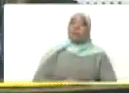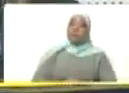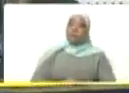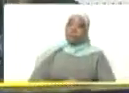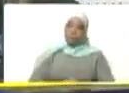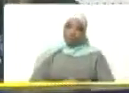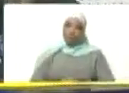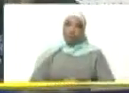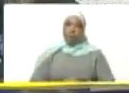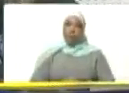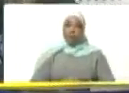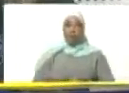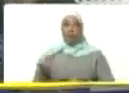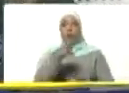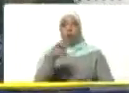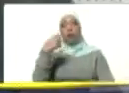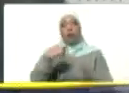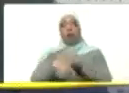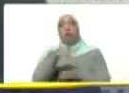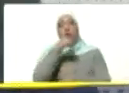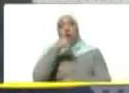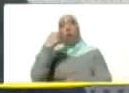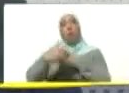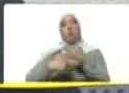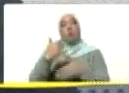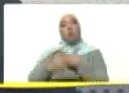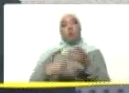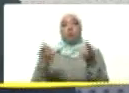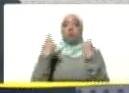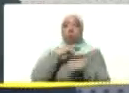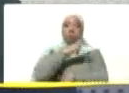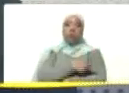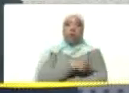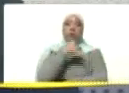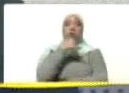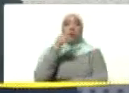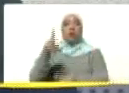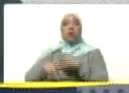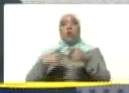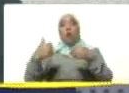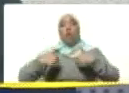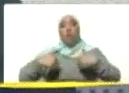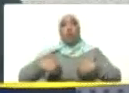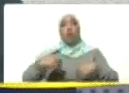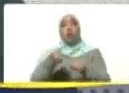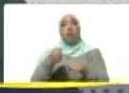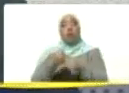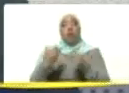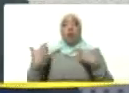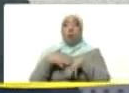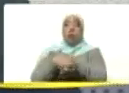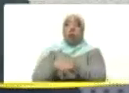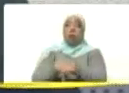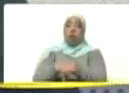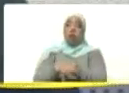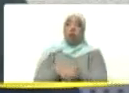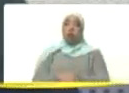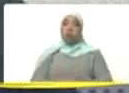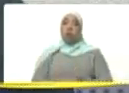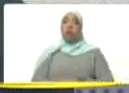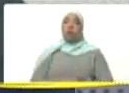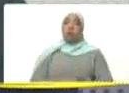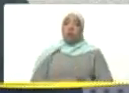It bolsters the other regional integration efforts. Fomenta los otros esfuerzos por la integración regional. As